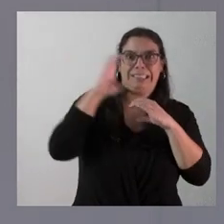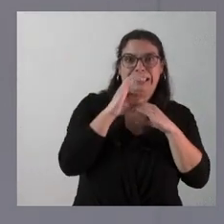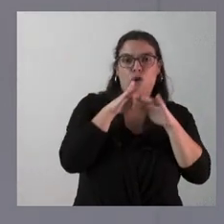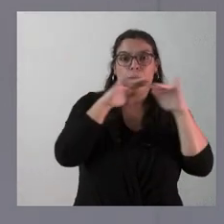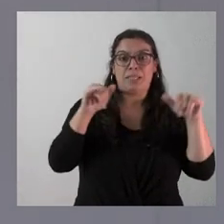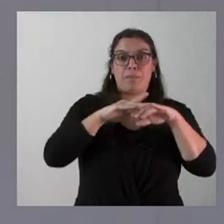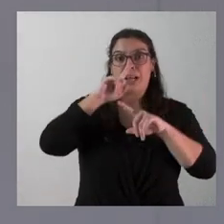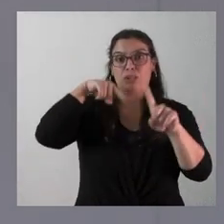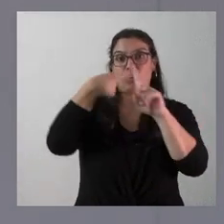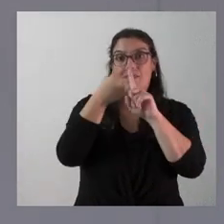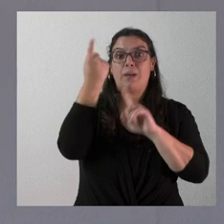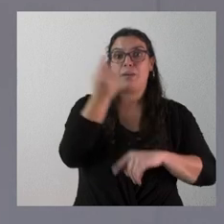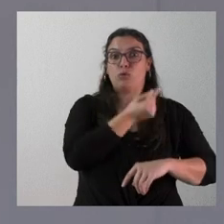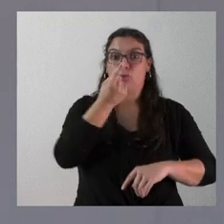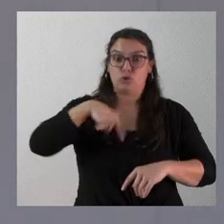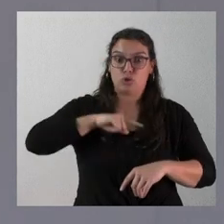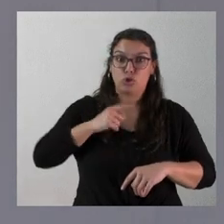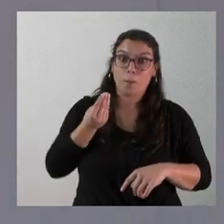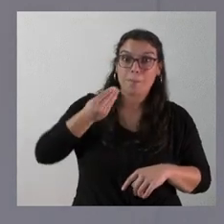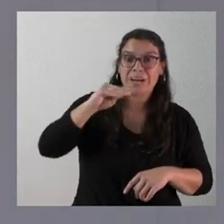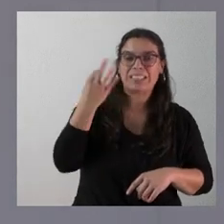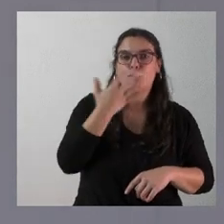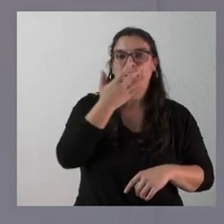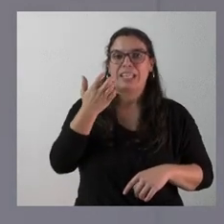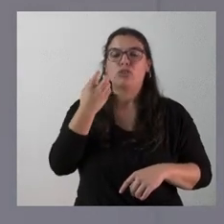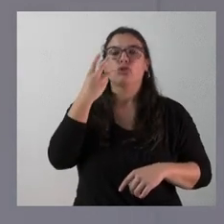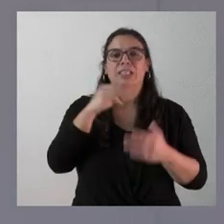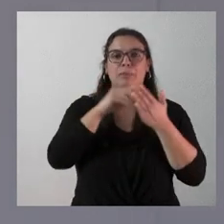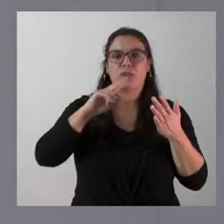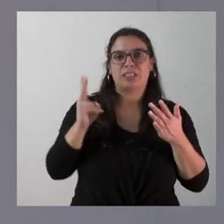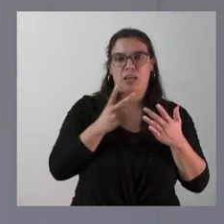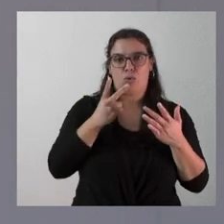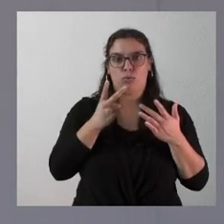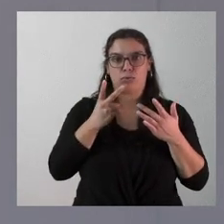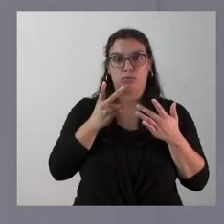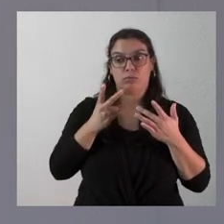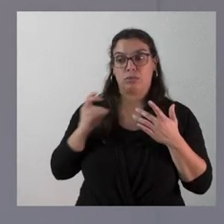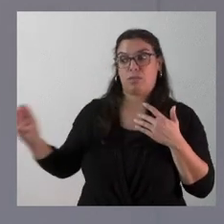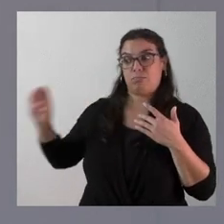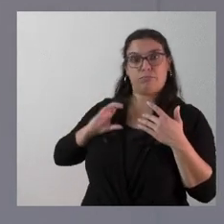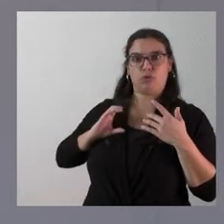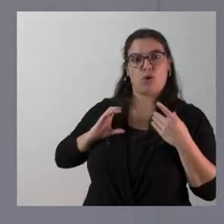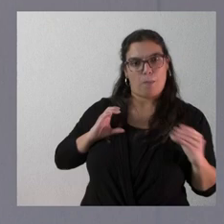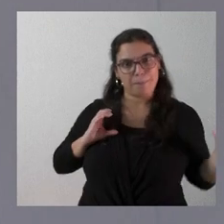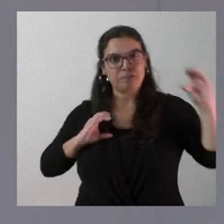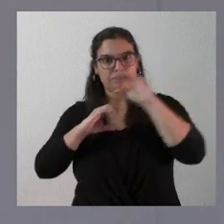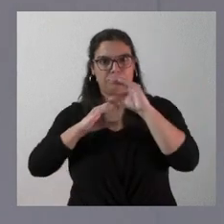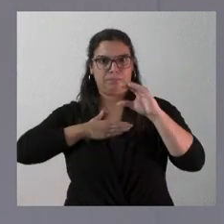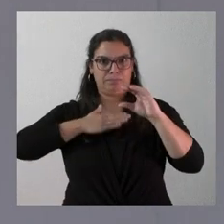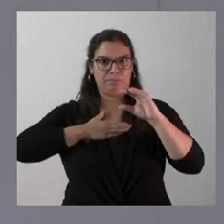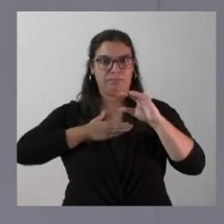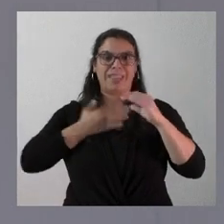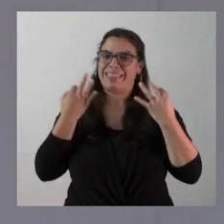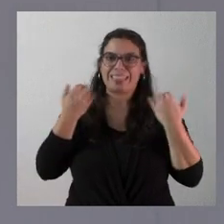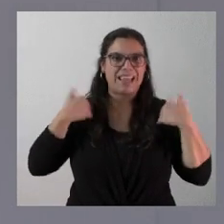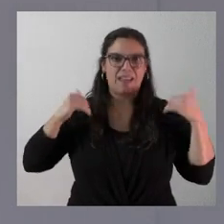2023 un total de 500 millones de euros adicionales que tenemos que poner por encima de lo que es la radiación autonómica por tanto es hora ya de